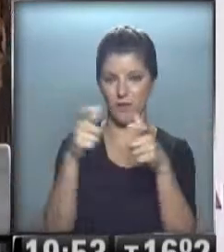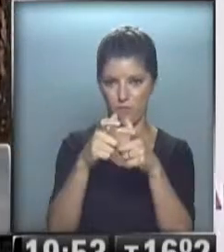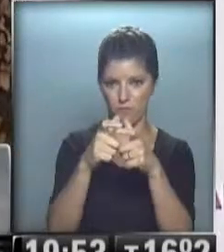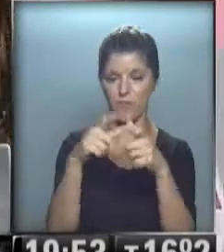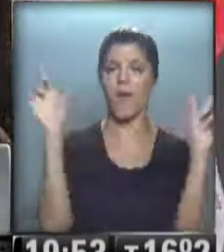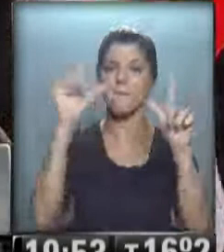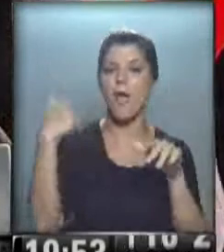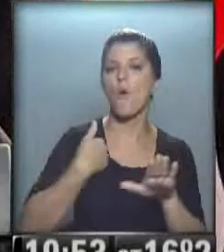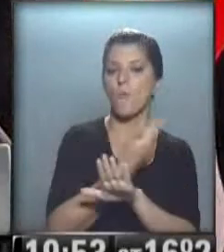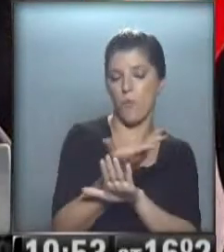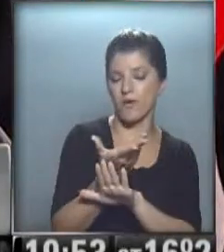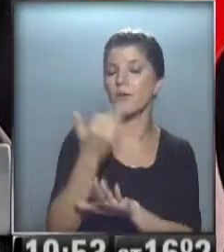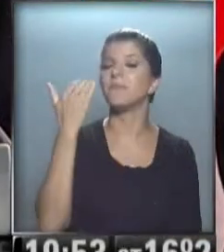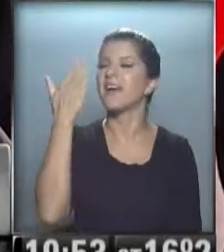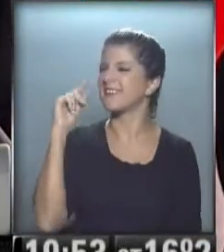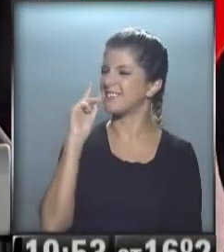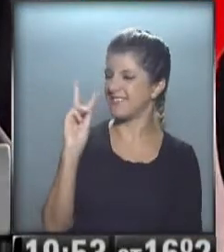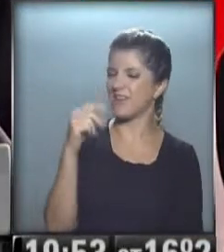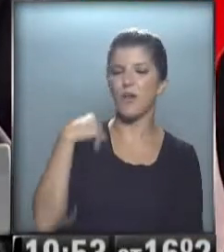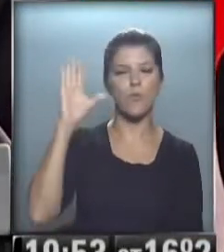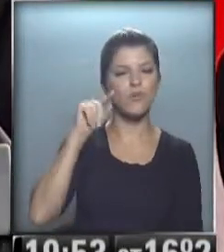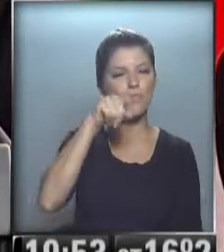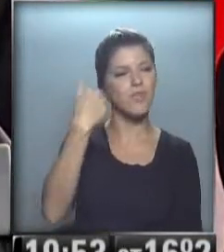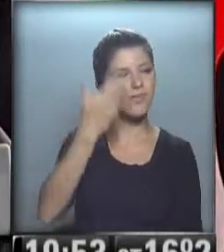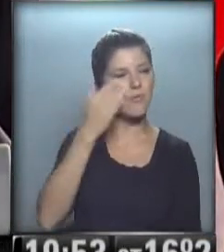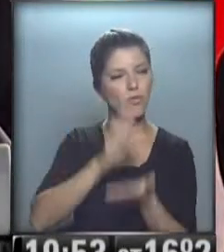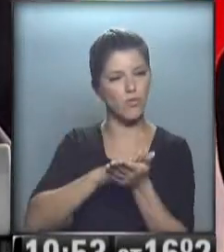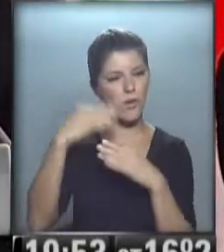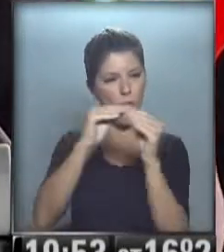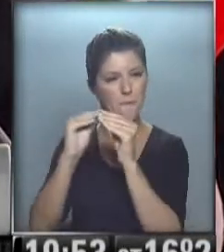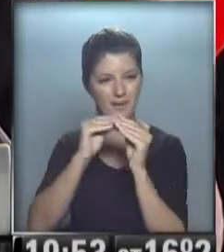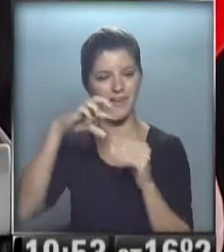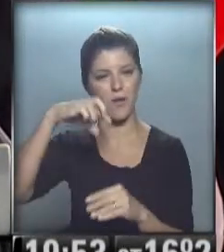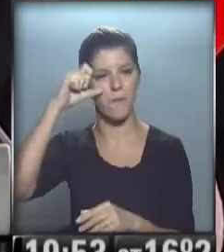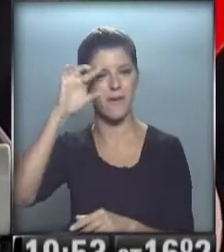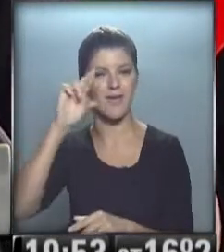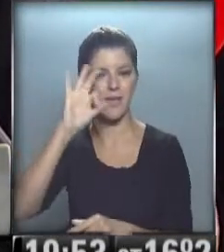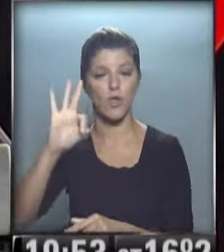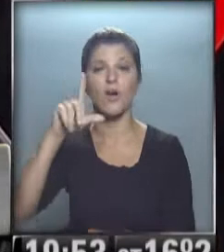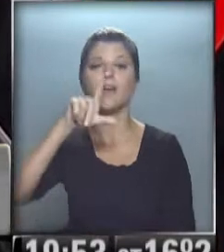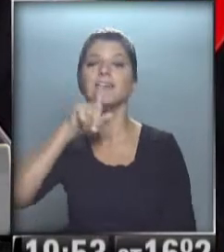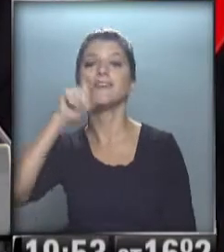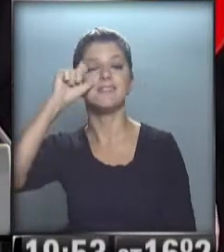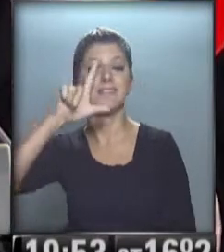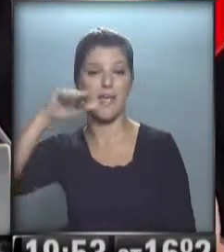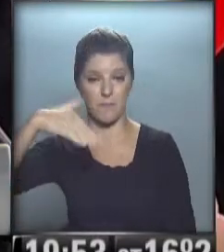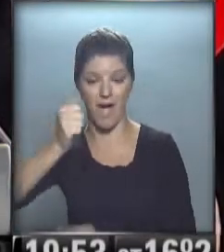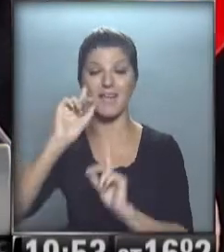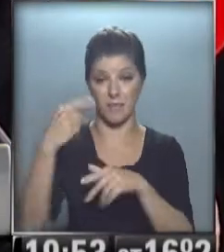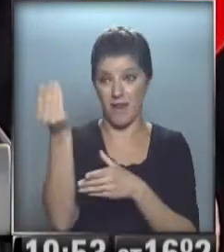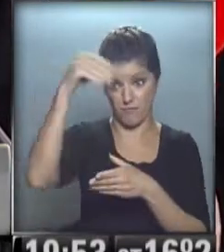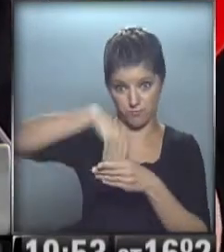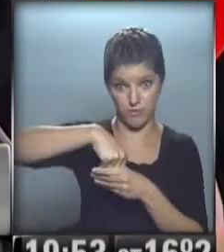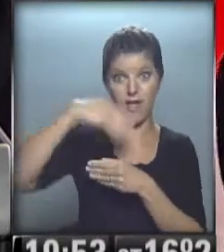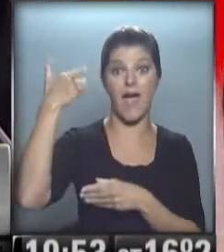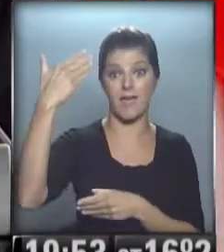Recién escuchaba yo que estaban mencionando justamente a nuestros compañeros, a Pedro Brigger y a Telma Luzzani, quienes están siendo parte también de la charla. Esto